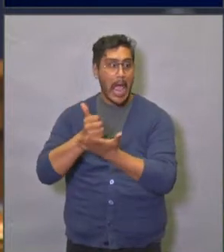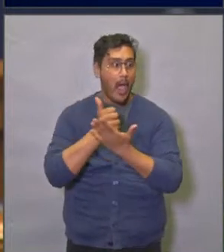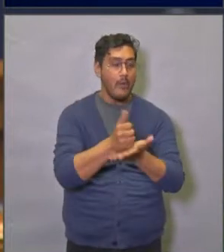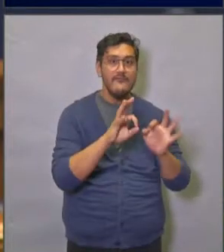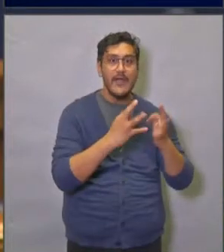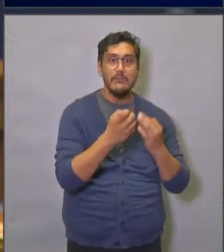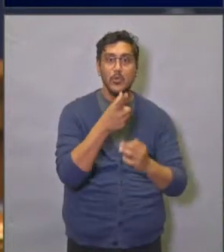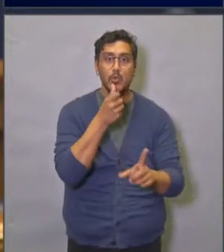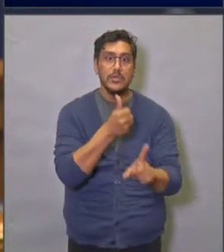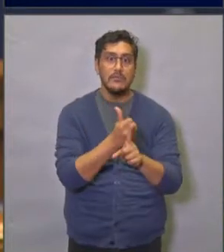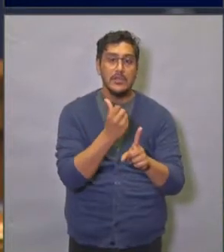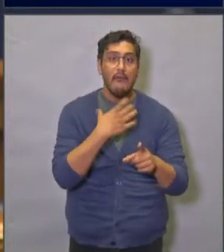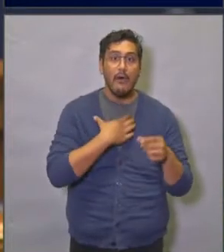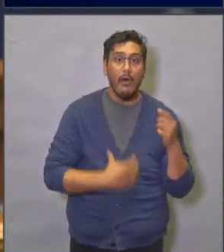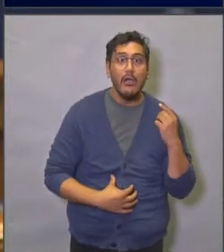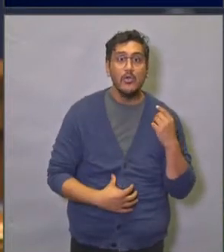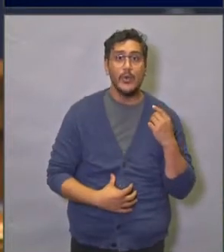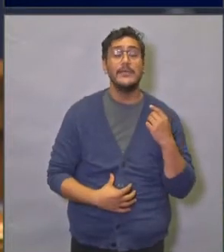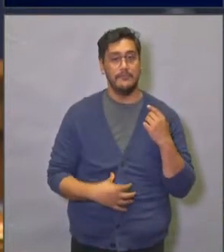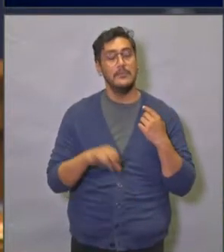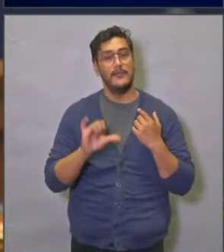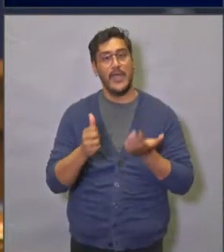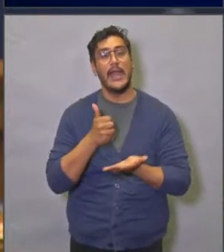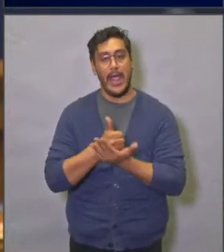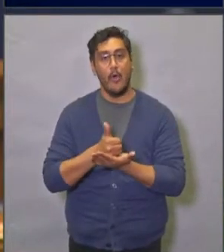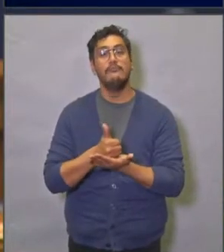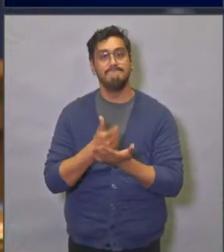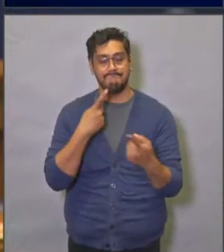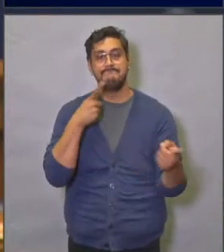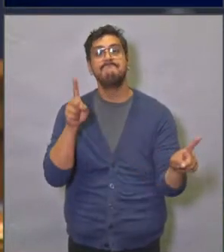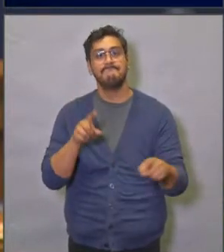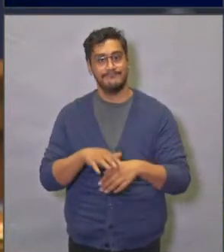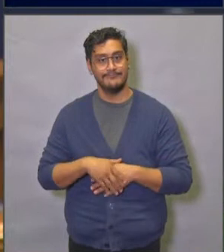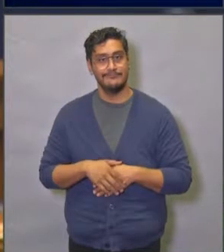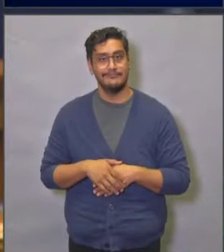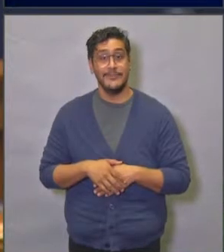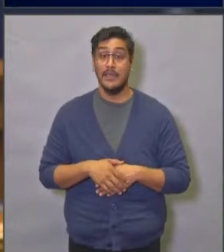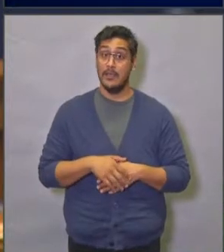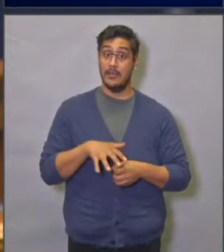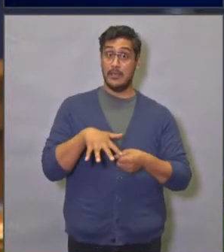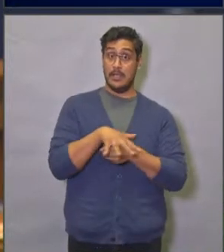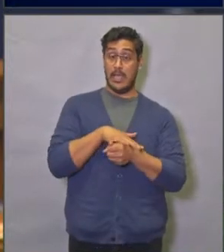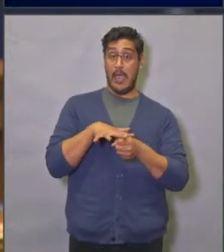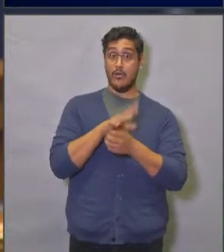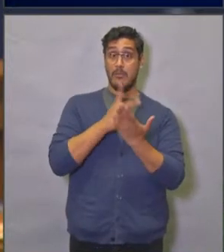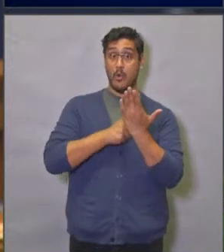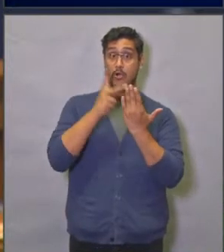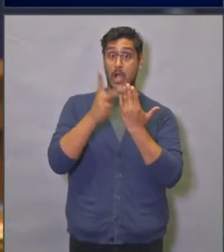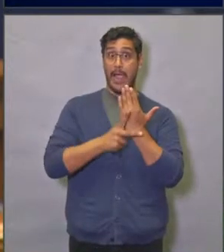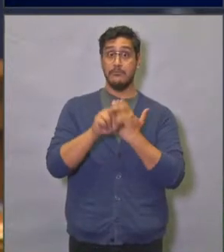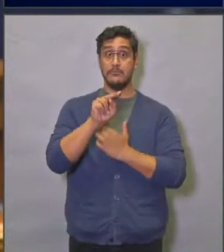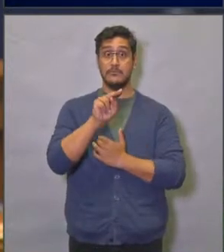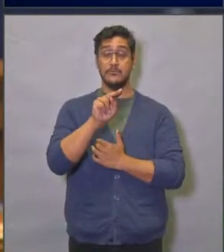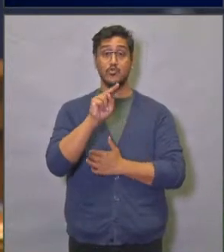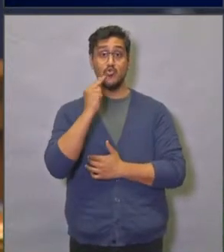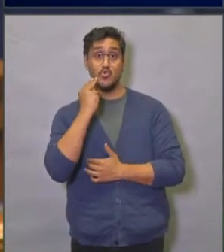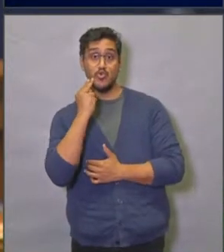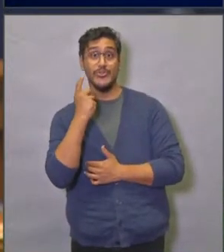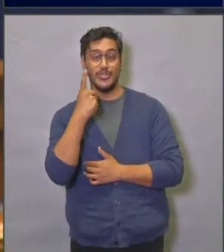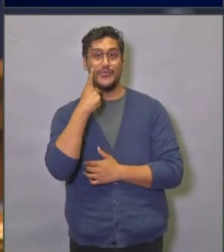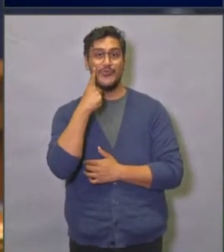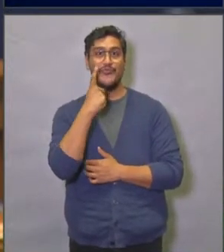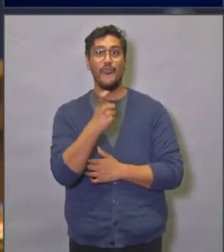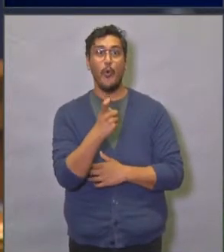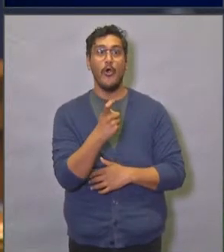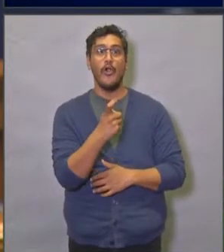pandemia y eso también está ayudando. Por ejemplo, el programa del condado de nutrición para los